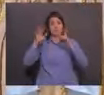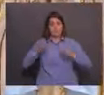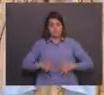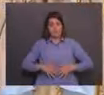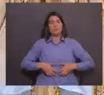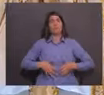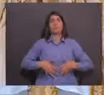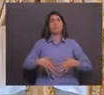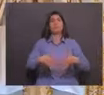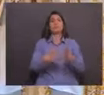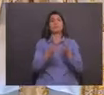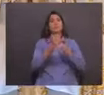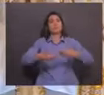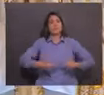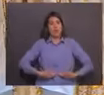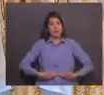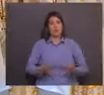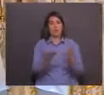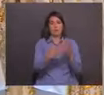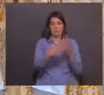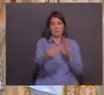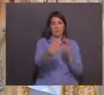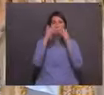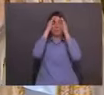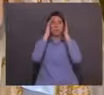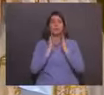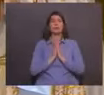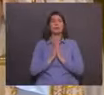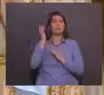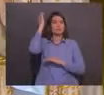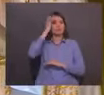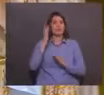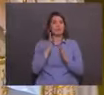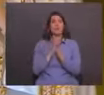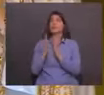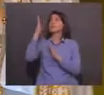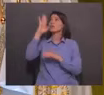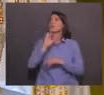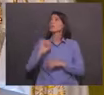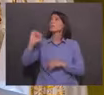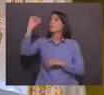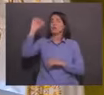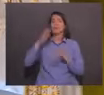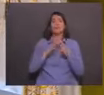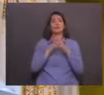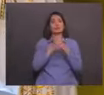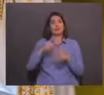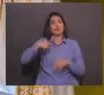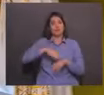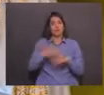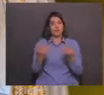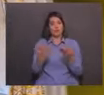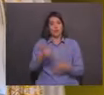bendito sea el fruto de tu vientre, Jesús. Santa María, Madre de Dios, ruega por nosotros, ahora y en la hora de